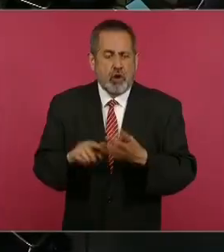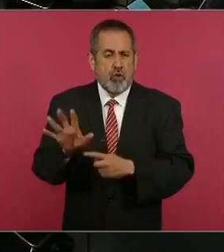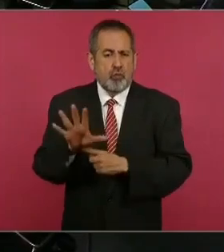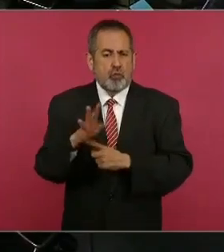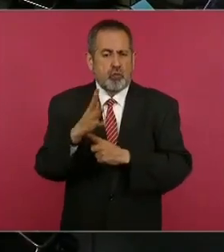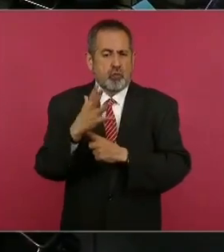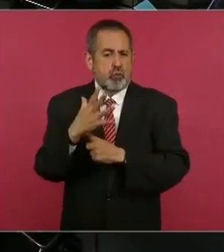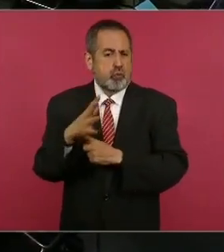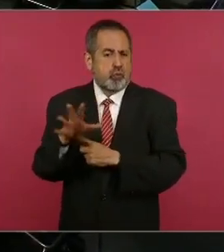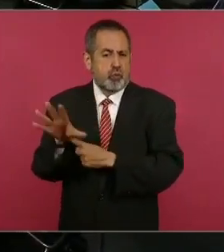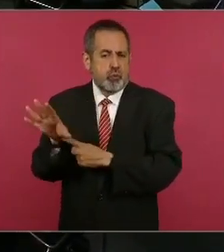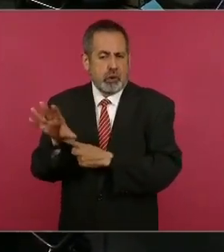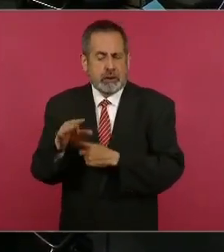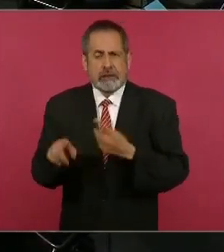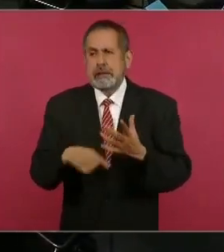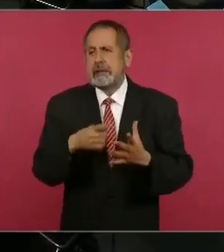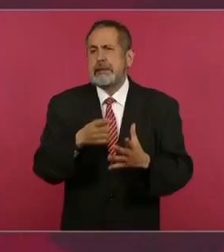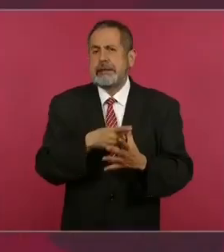ventilador,